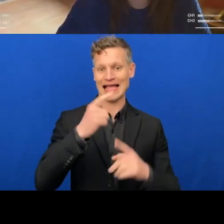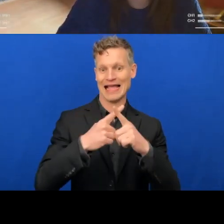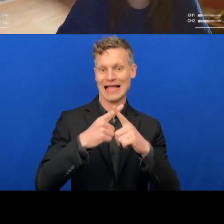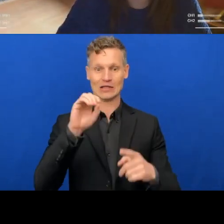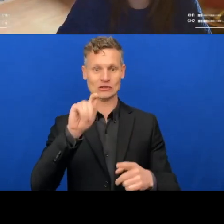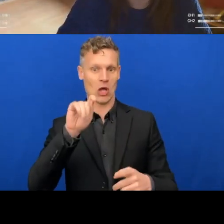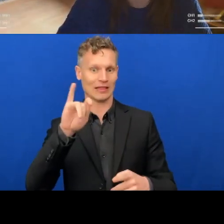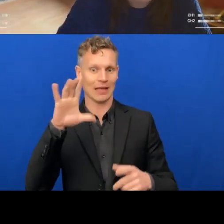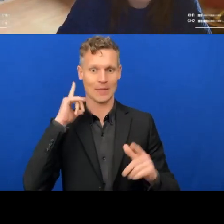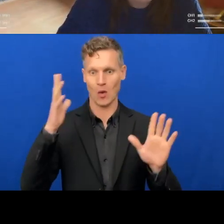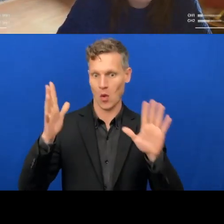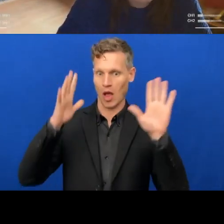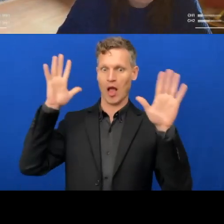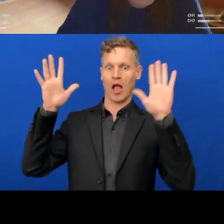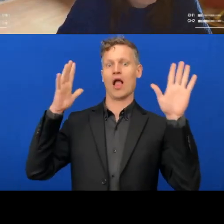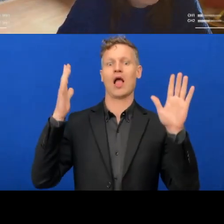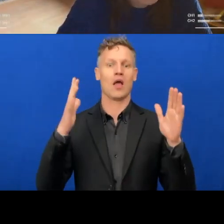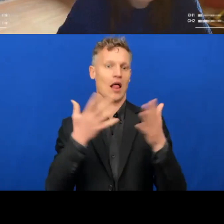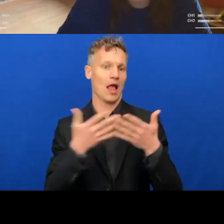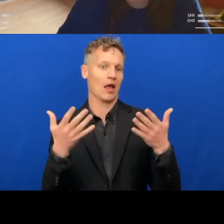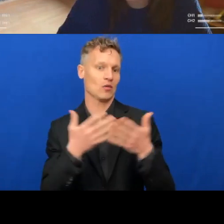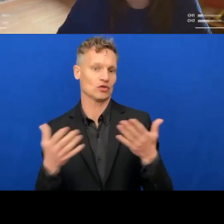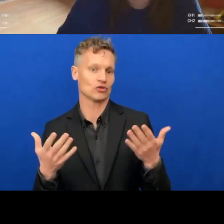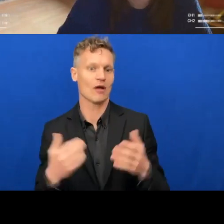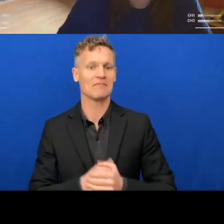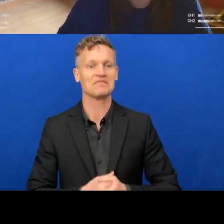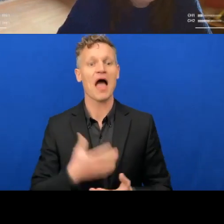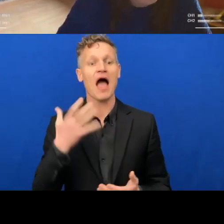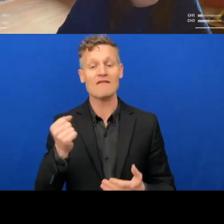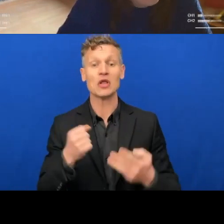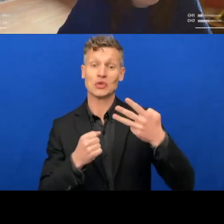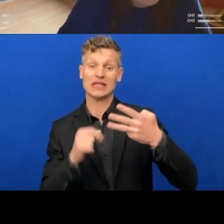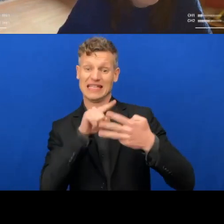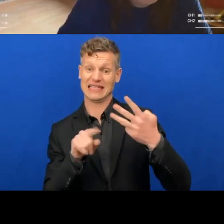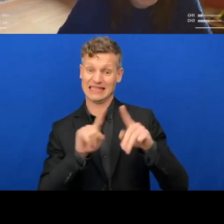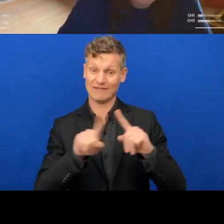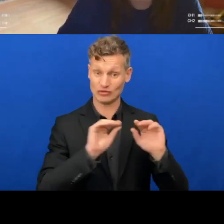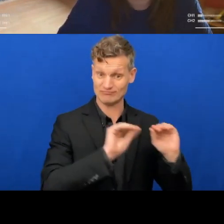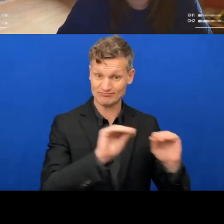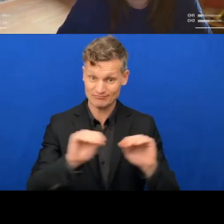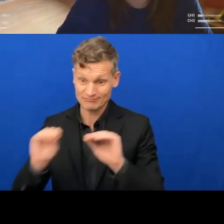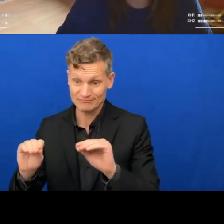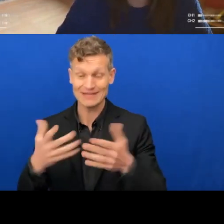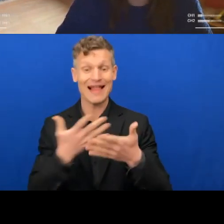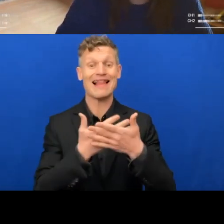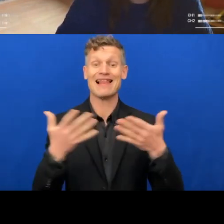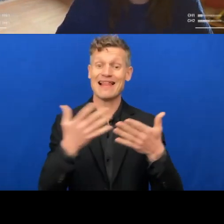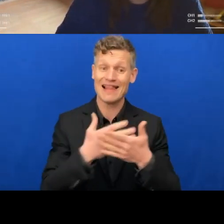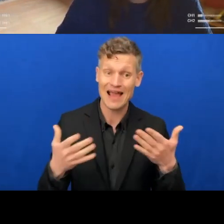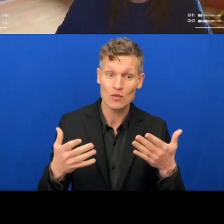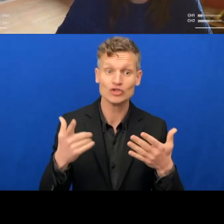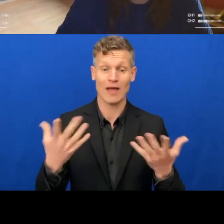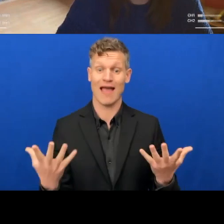Cada año de la licenciatura tenía 3 componentes. Primero, adquisición de la lengua, lingüística